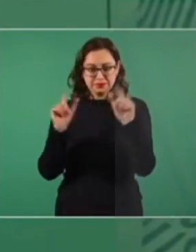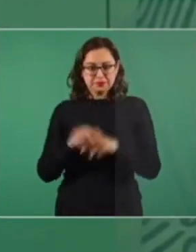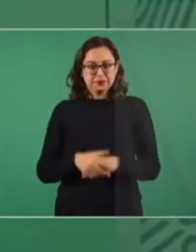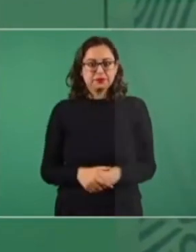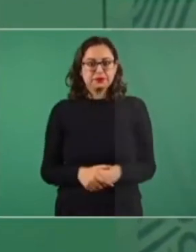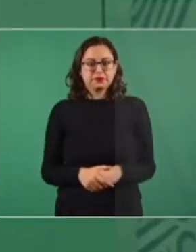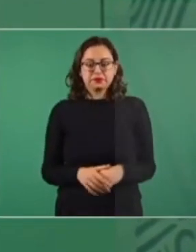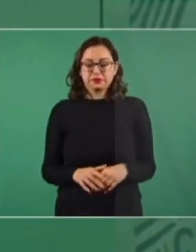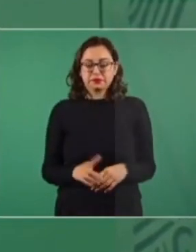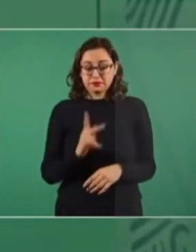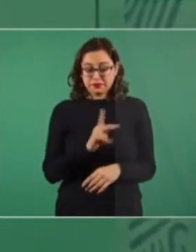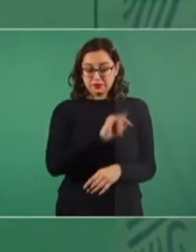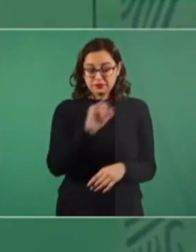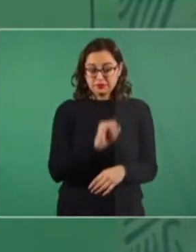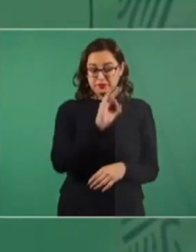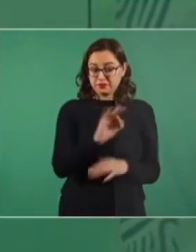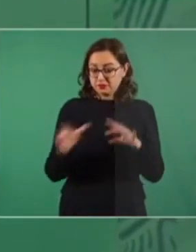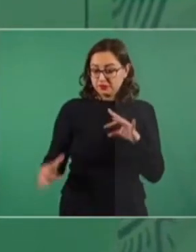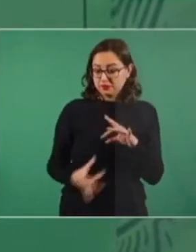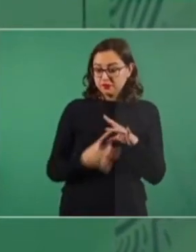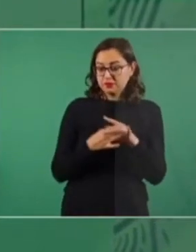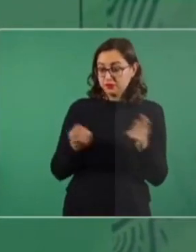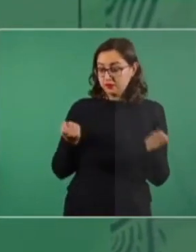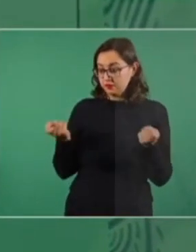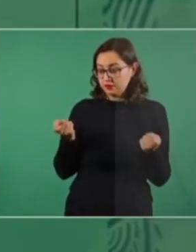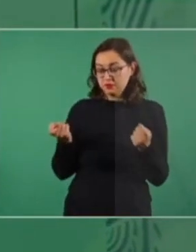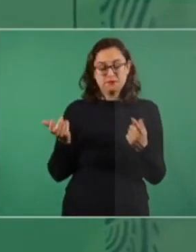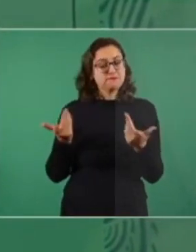No dependen del Poder Judicial,